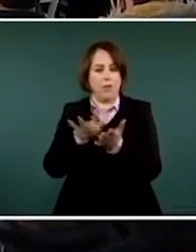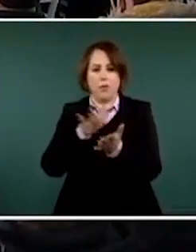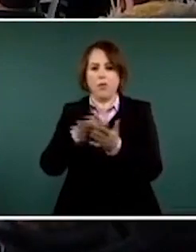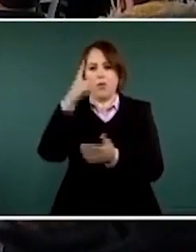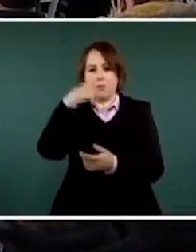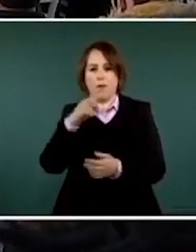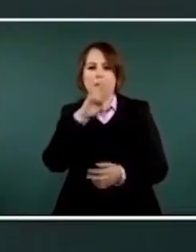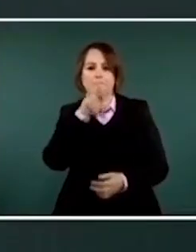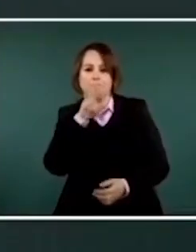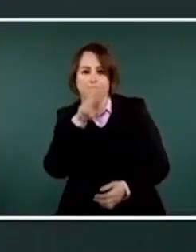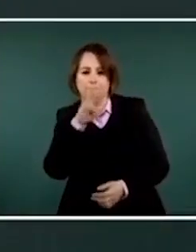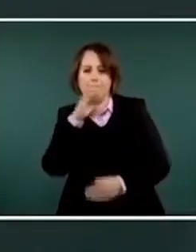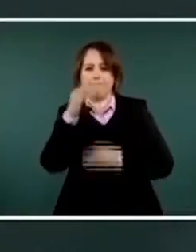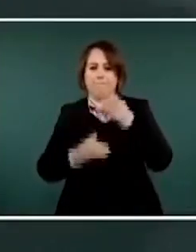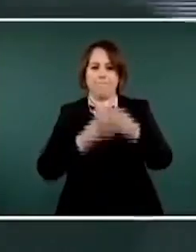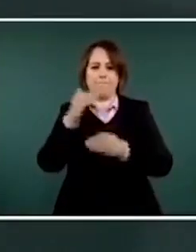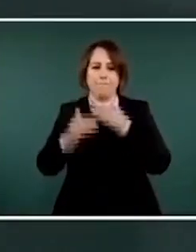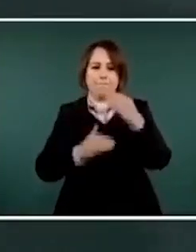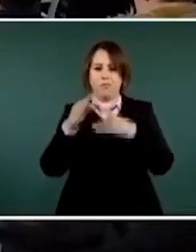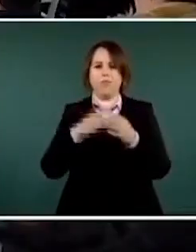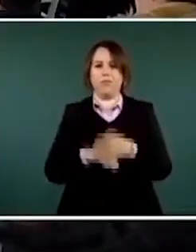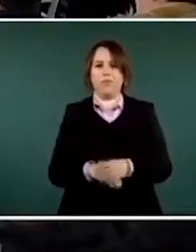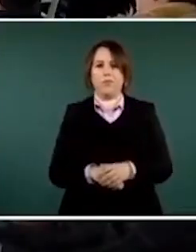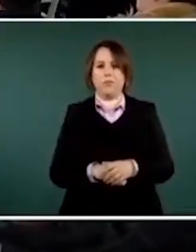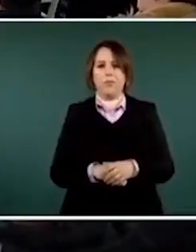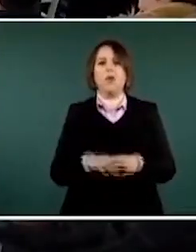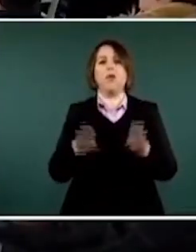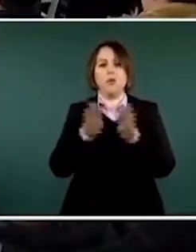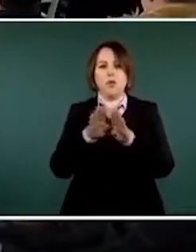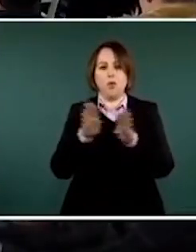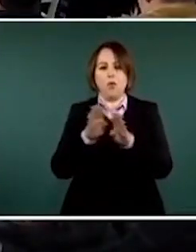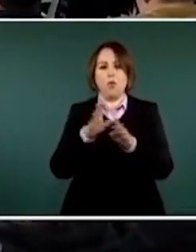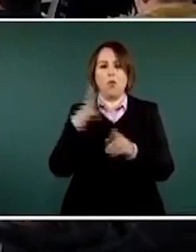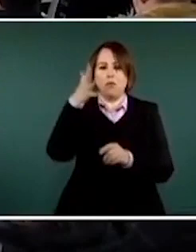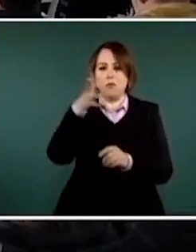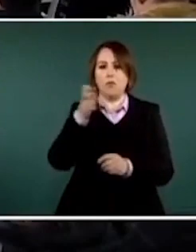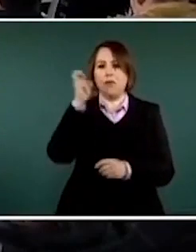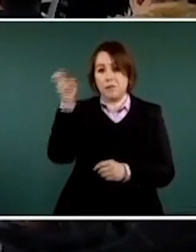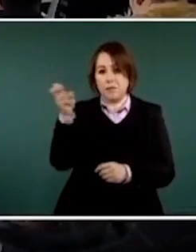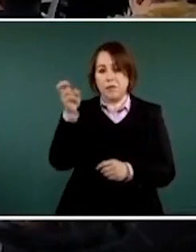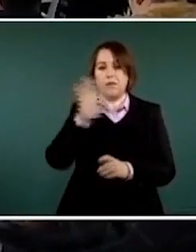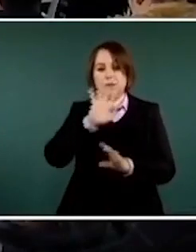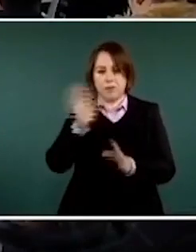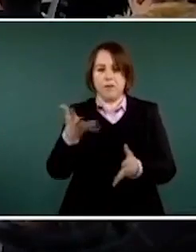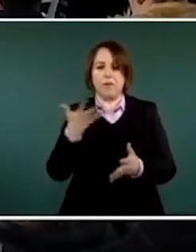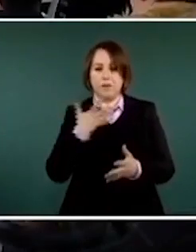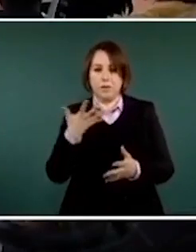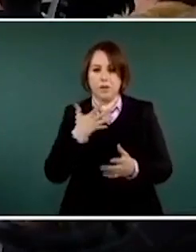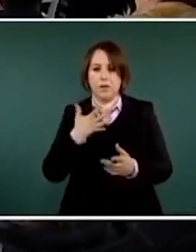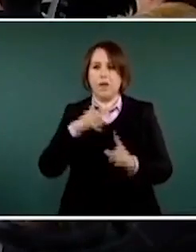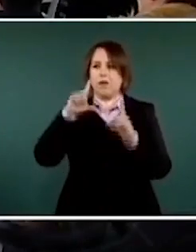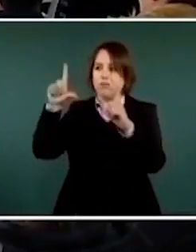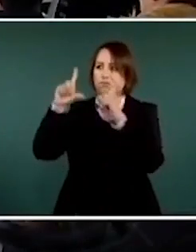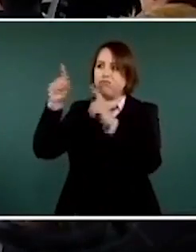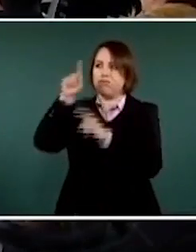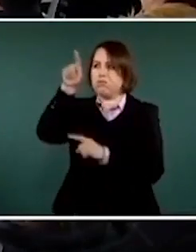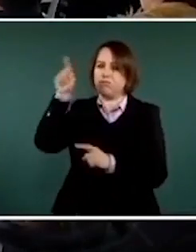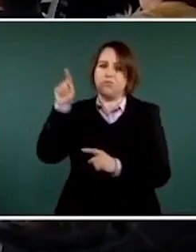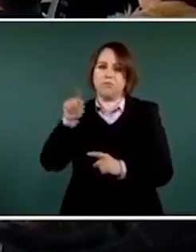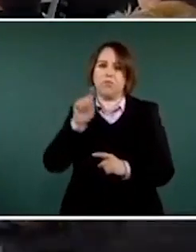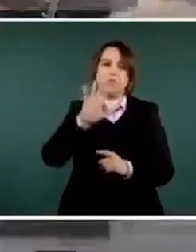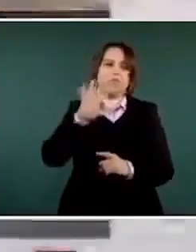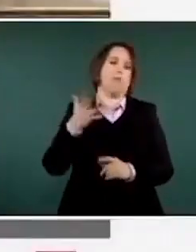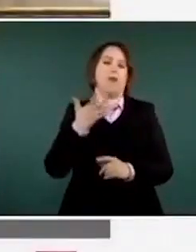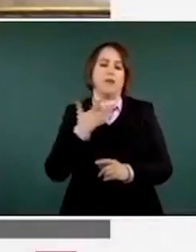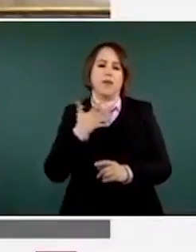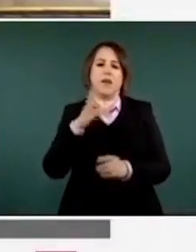estrategia en el ámbito de la seguridad. Ante la presencia del gobernador Javier Corral, Sandoval explicó que este centro fortalecerá